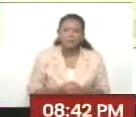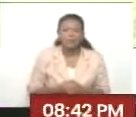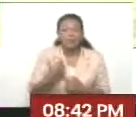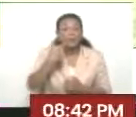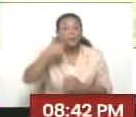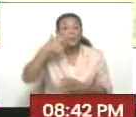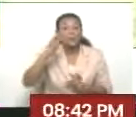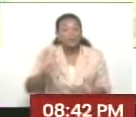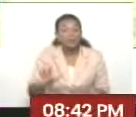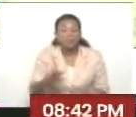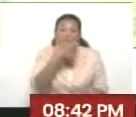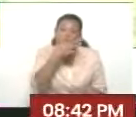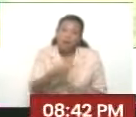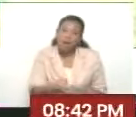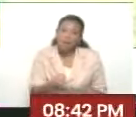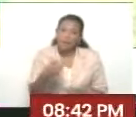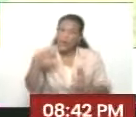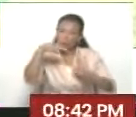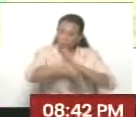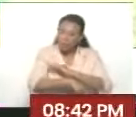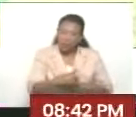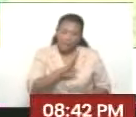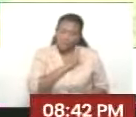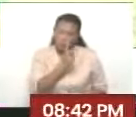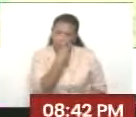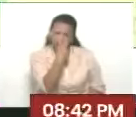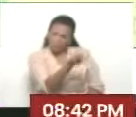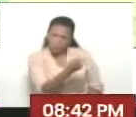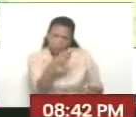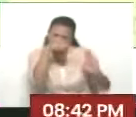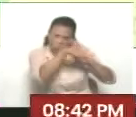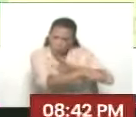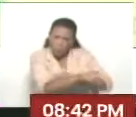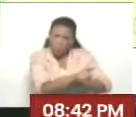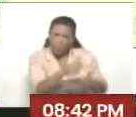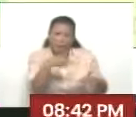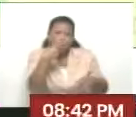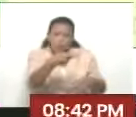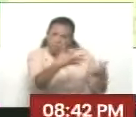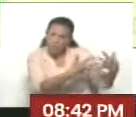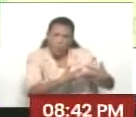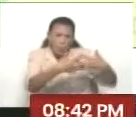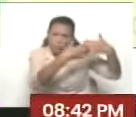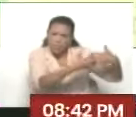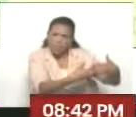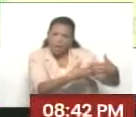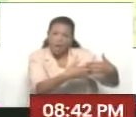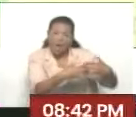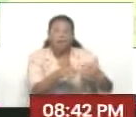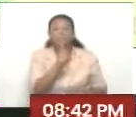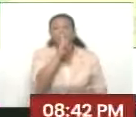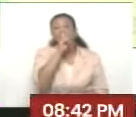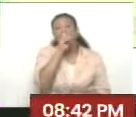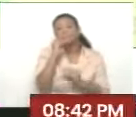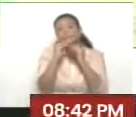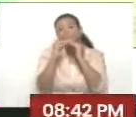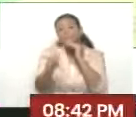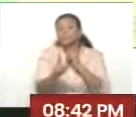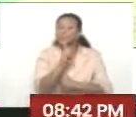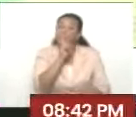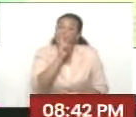Pudiéramos decir muy sencillo, para no meterme en la política estadounidense, no me gusta meterme. Es de pronóstico reservado lo que va a pasar